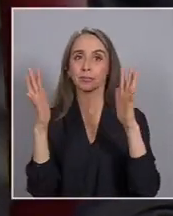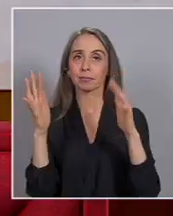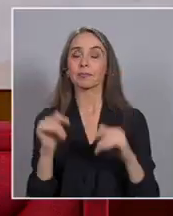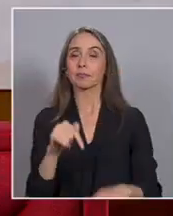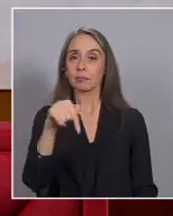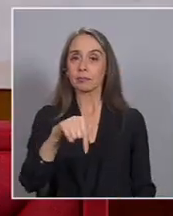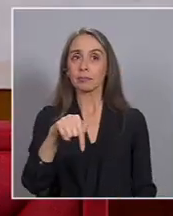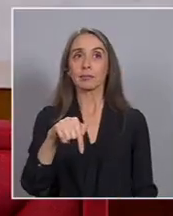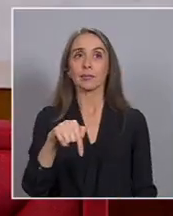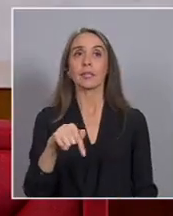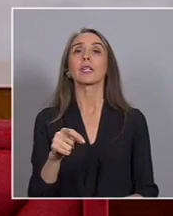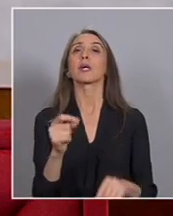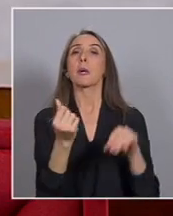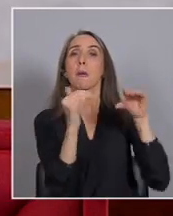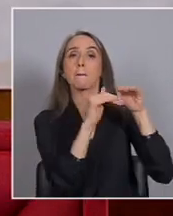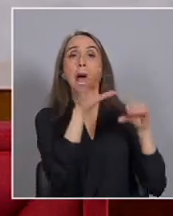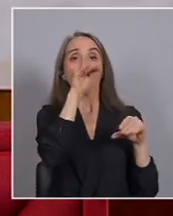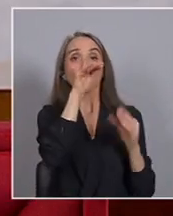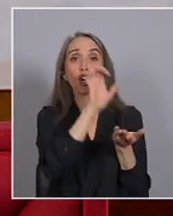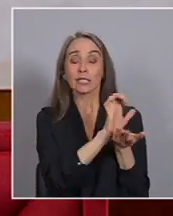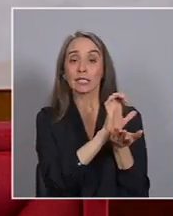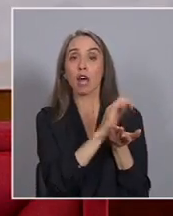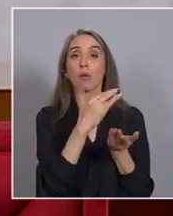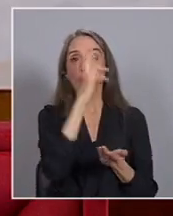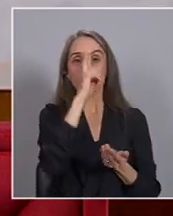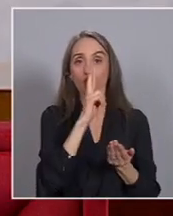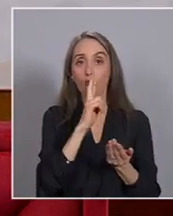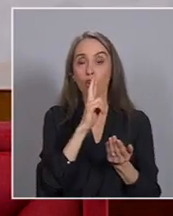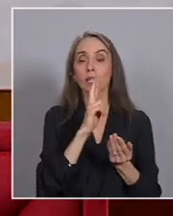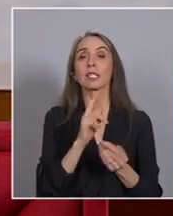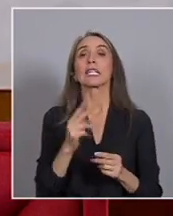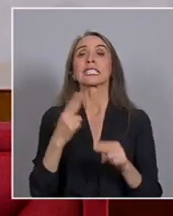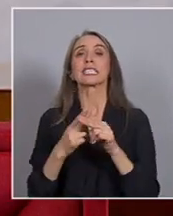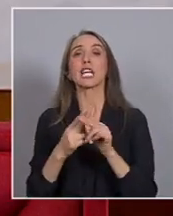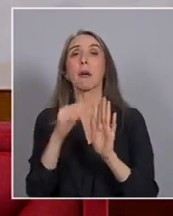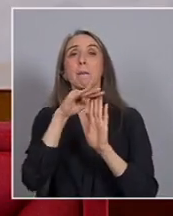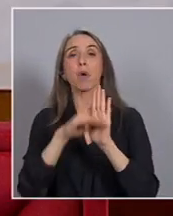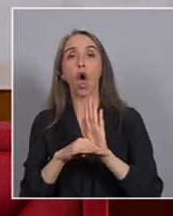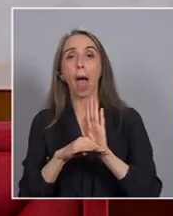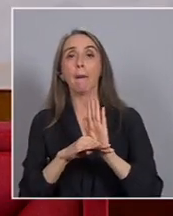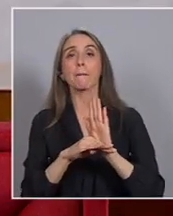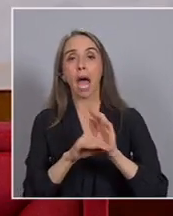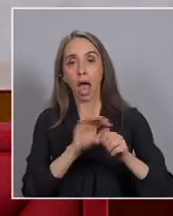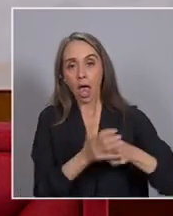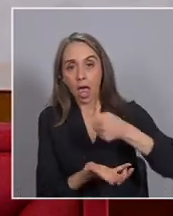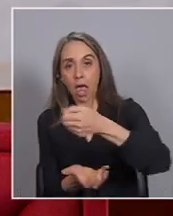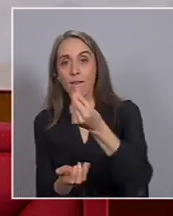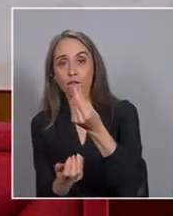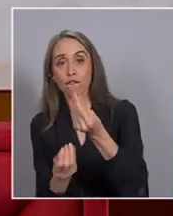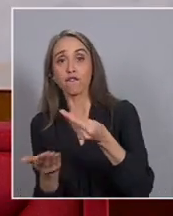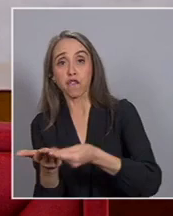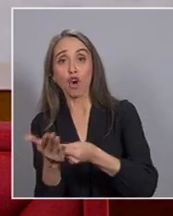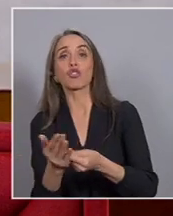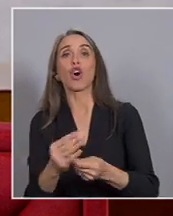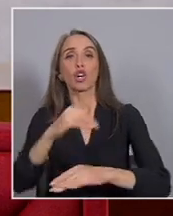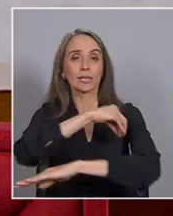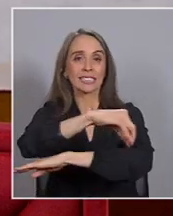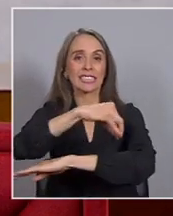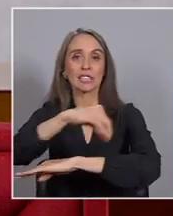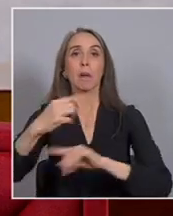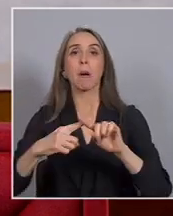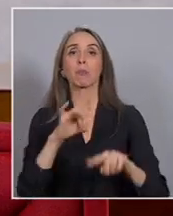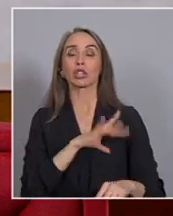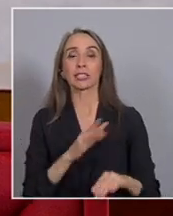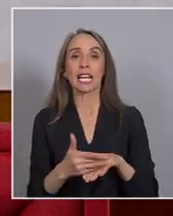Aquí también el Banco Estado jugó un rol fundamental en esta tarea del Siembra por Chile, que va a seguir operativo durante este año, en donde nos